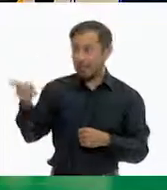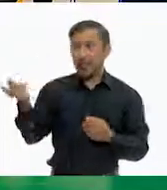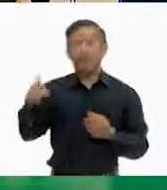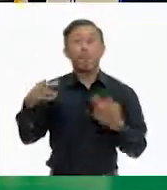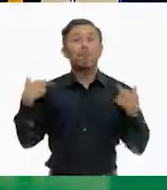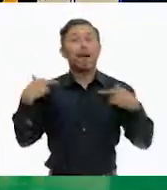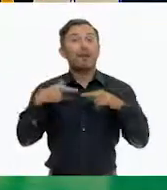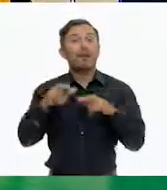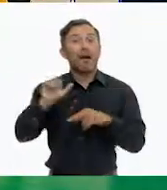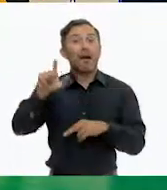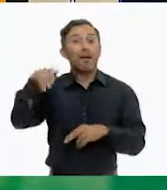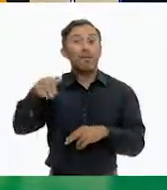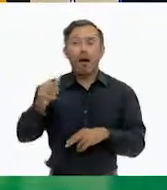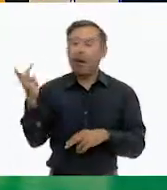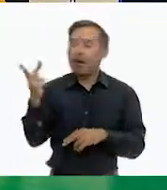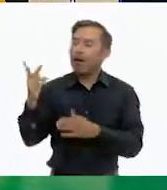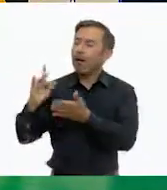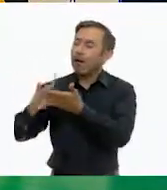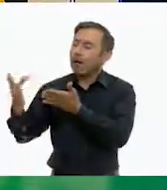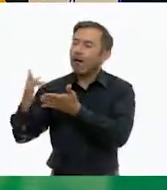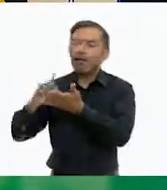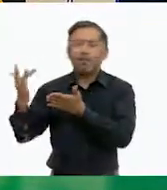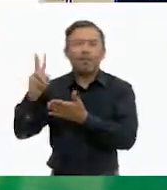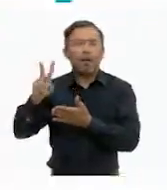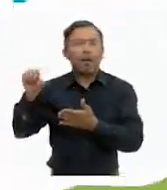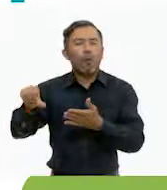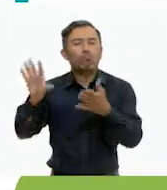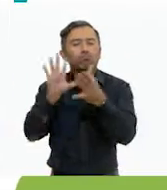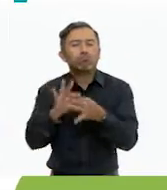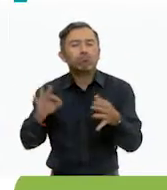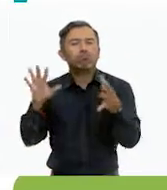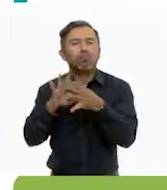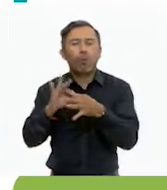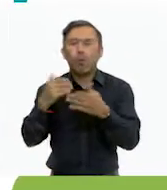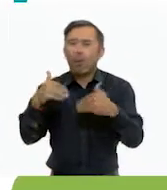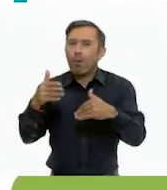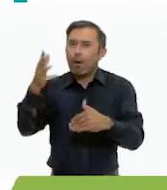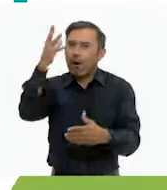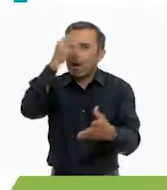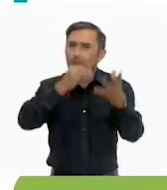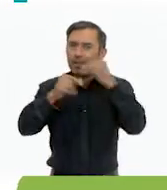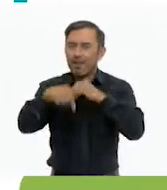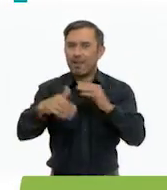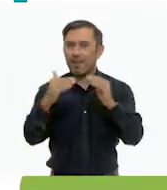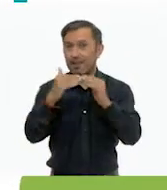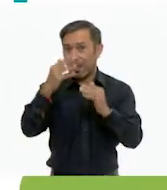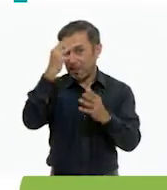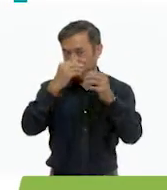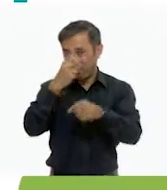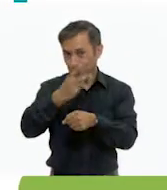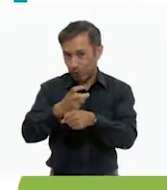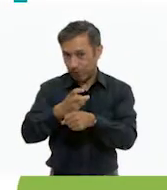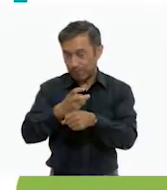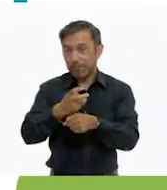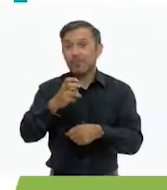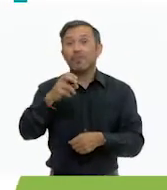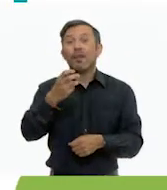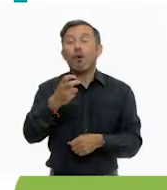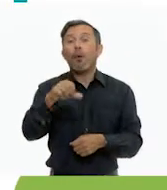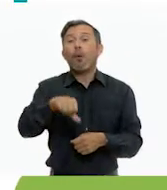agradezco de corazón todo lo que hemos aprendido aquí hoy en Aprende en Casa 2. Con esto hemos terminado